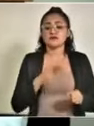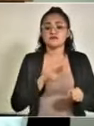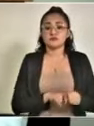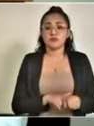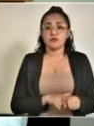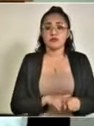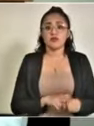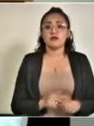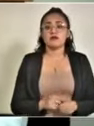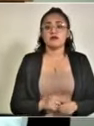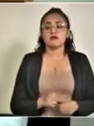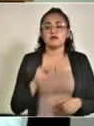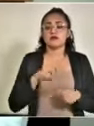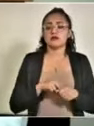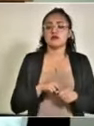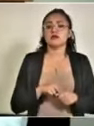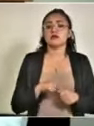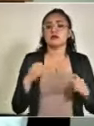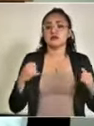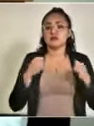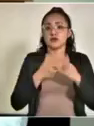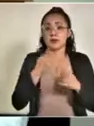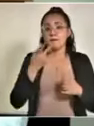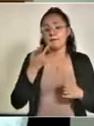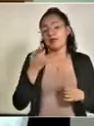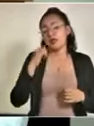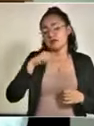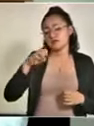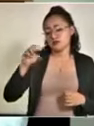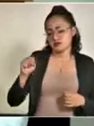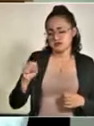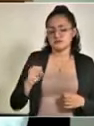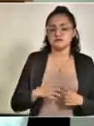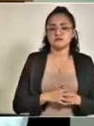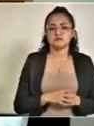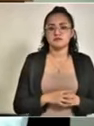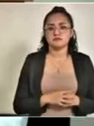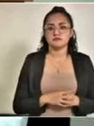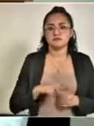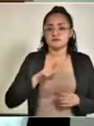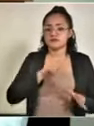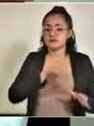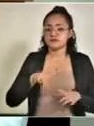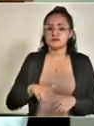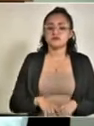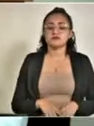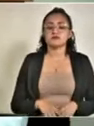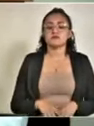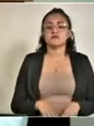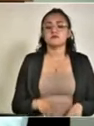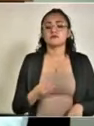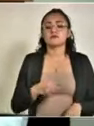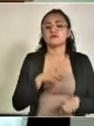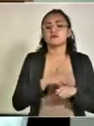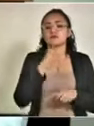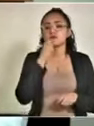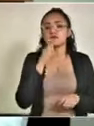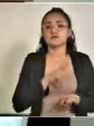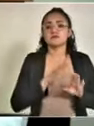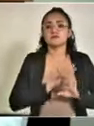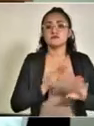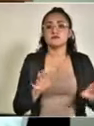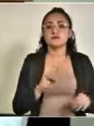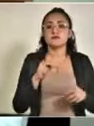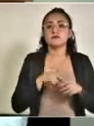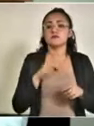hospitalizadas en instalaciones del Instituto Mexicano del Seguro Social. Por otro lado, se ha estado implementando ya por parte